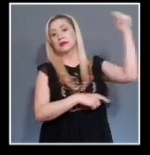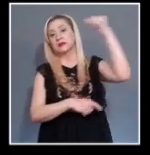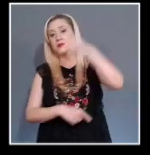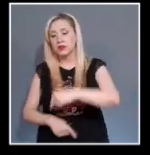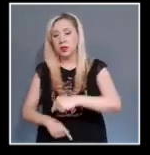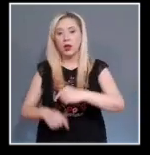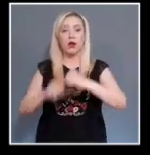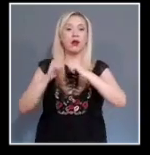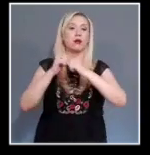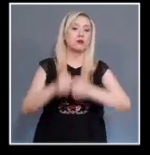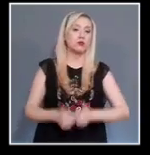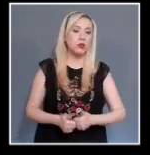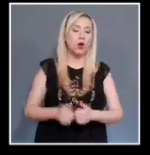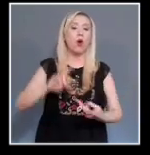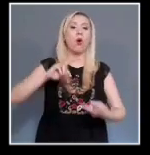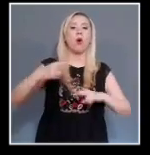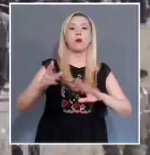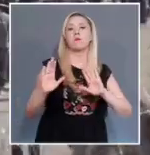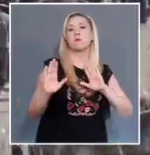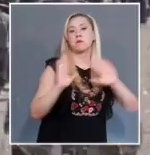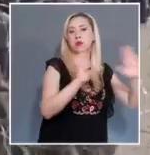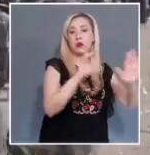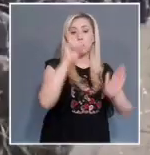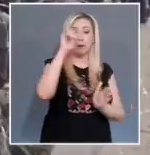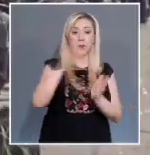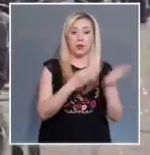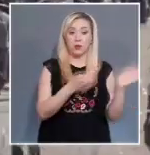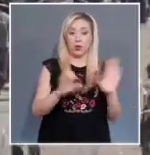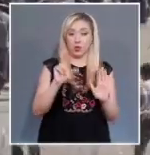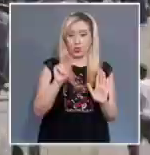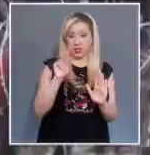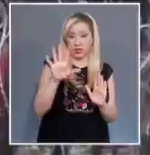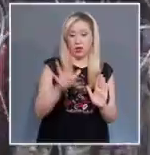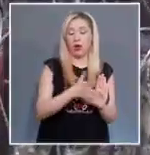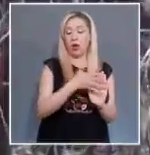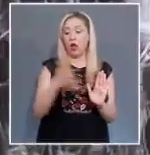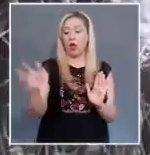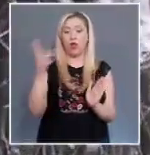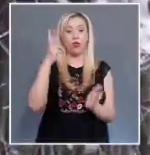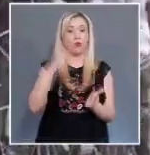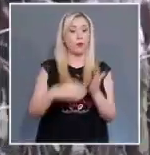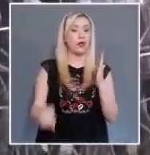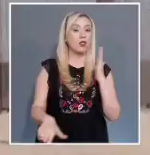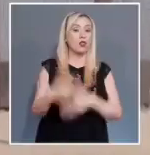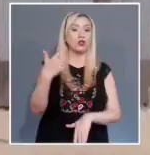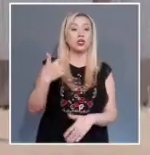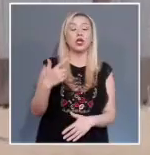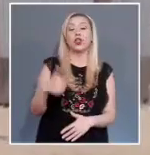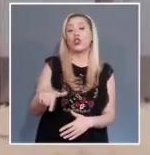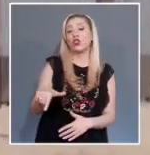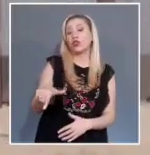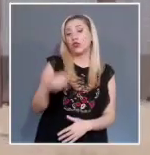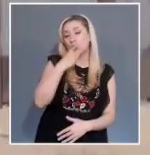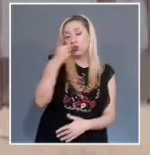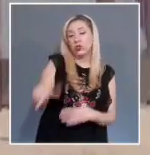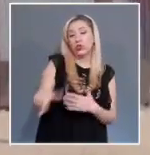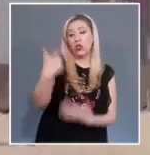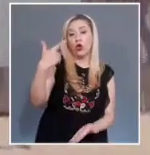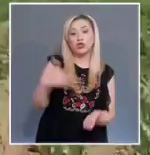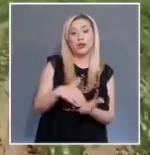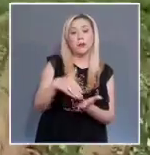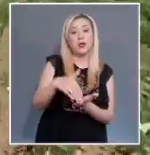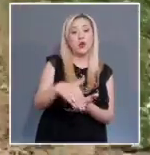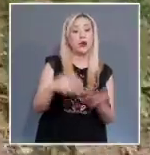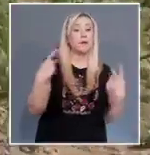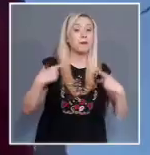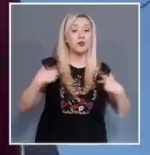que de 1985 a 2012, alrededor de 12 millones de mexicanos migraron a Estados Unidos, más de la mitad